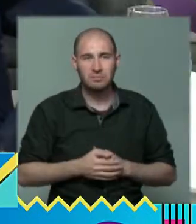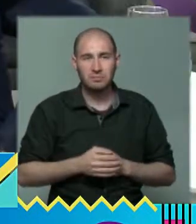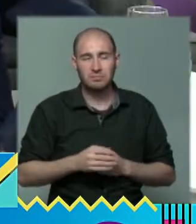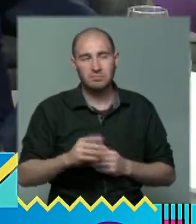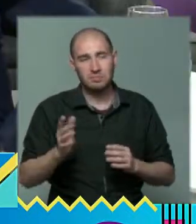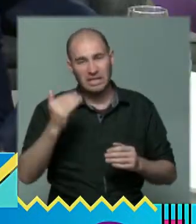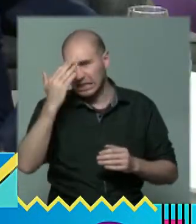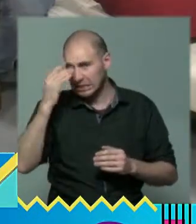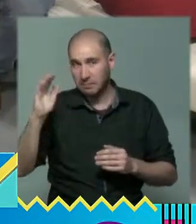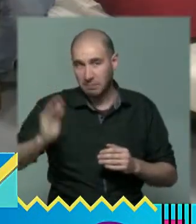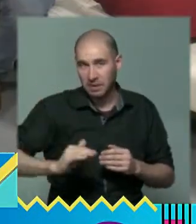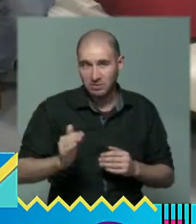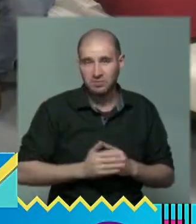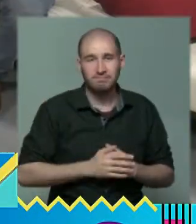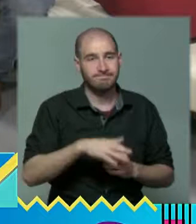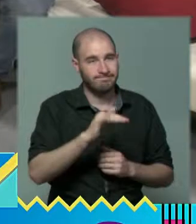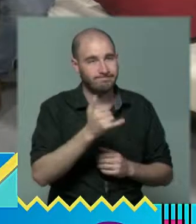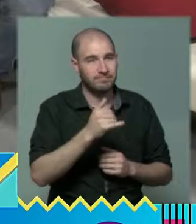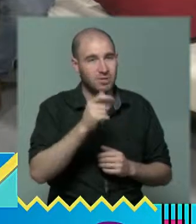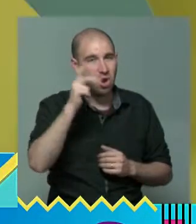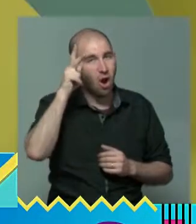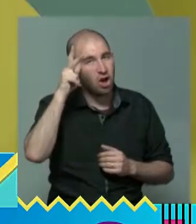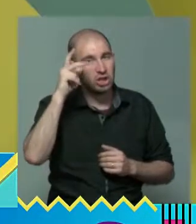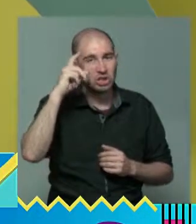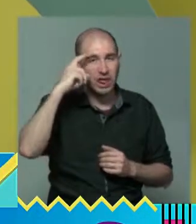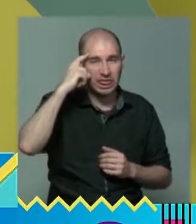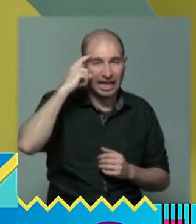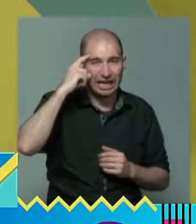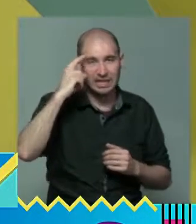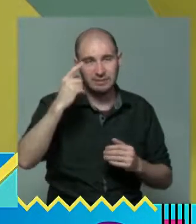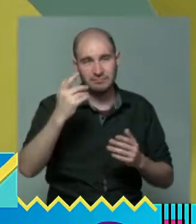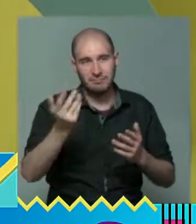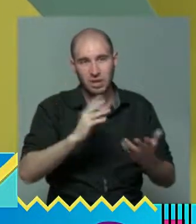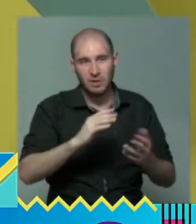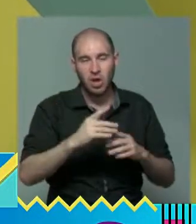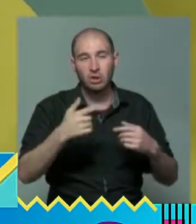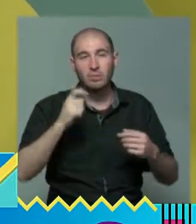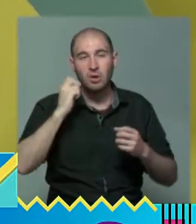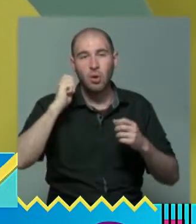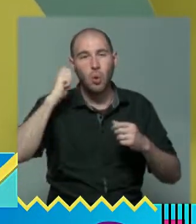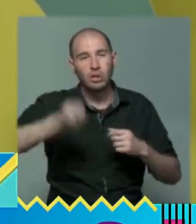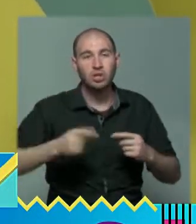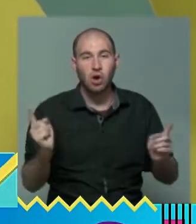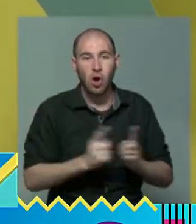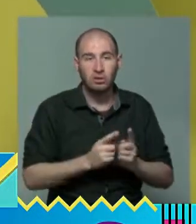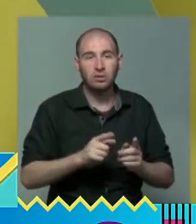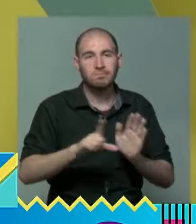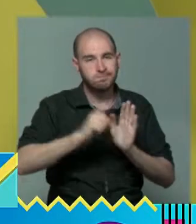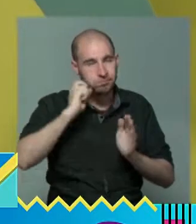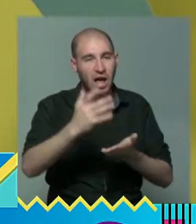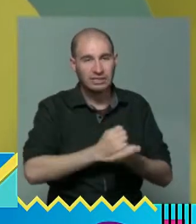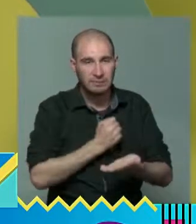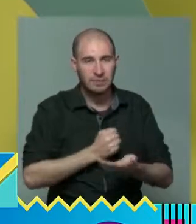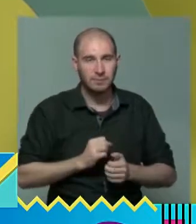no. ¿Menos? Sí, 8, 10. Generalmente se llega al resultado por juicio abreviado y una aceptación del delito. ¿Se